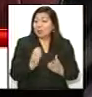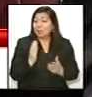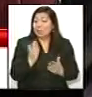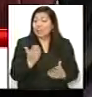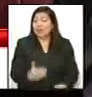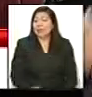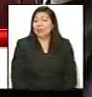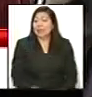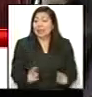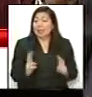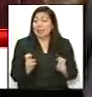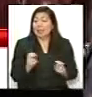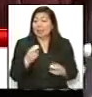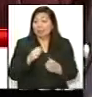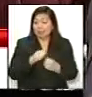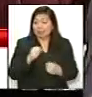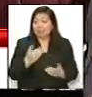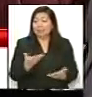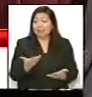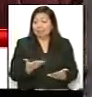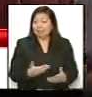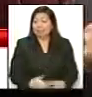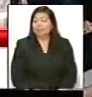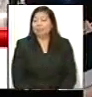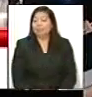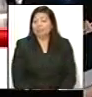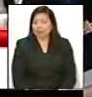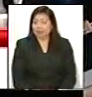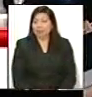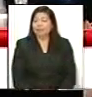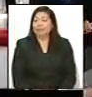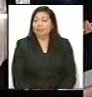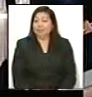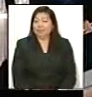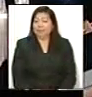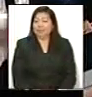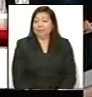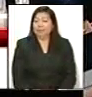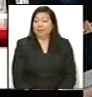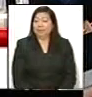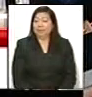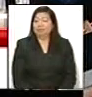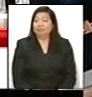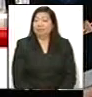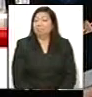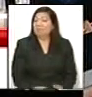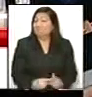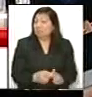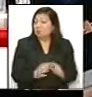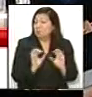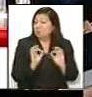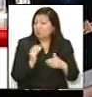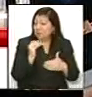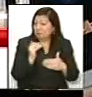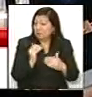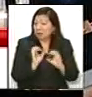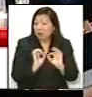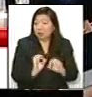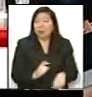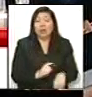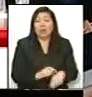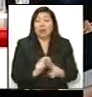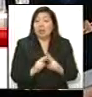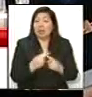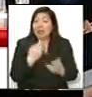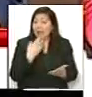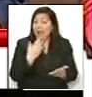autorizan el tema de la inmunidad parlamentaria. Gracias, presidente. Gracias, congresista Javier Velásquez. Hemos empezado puntualmente el día de hoy la sesión y